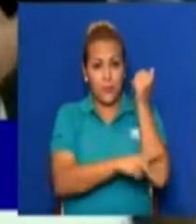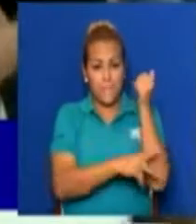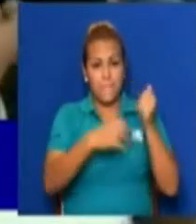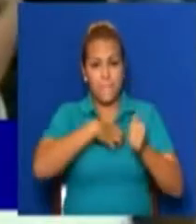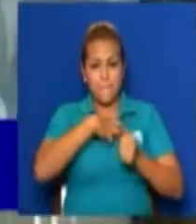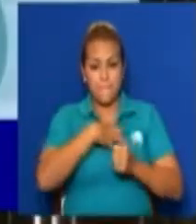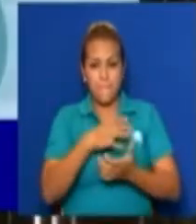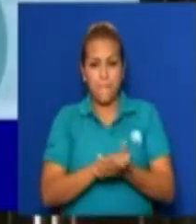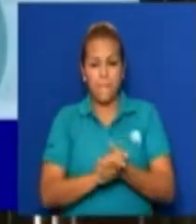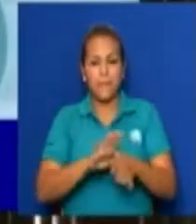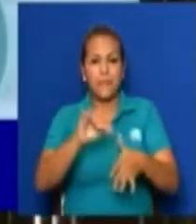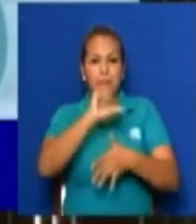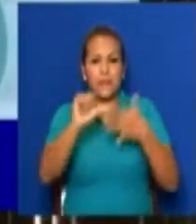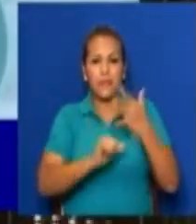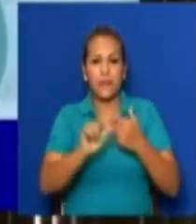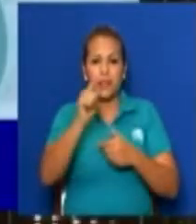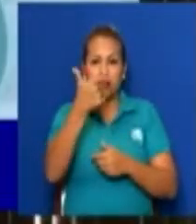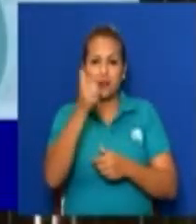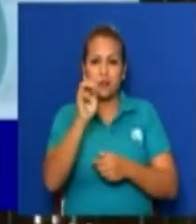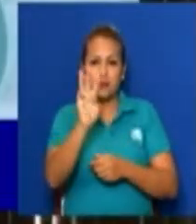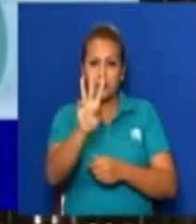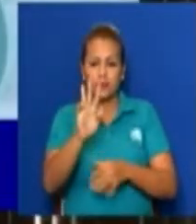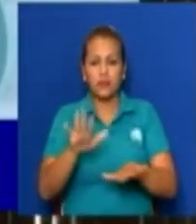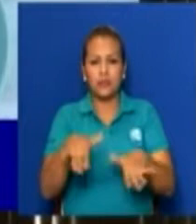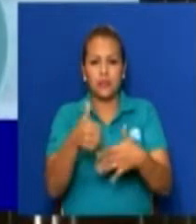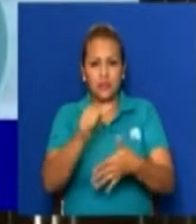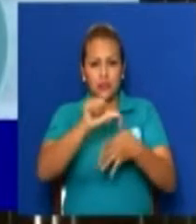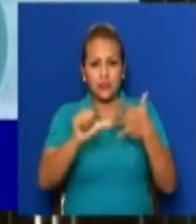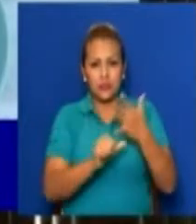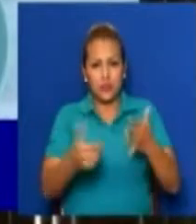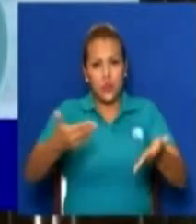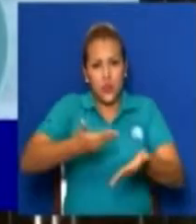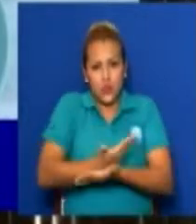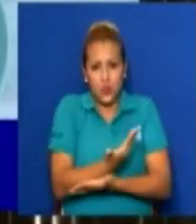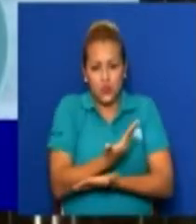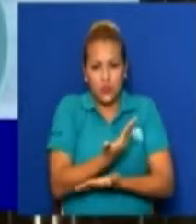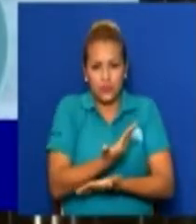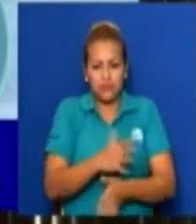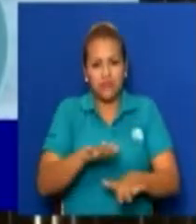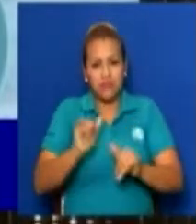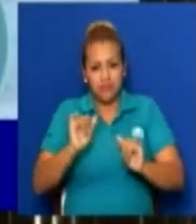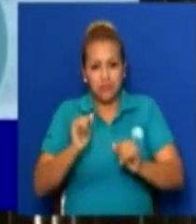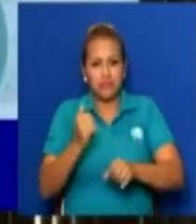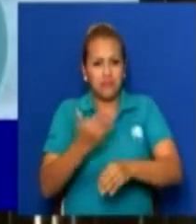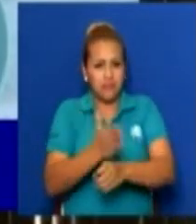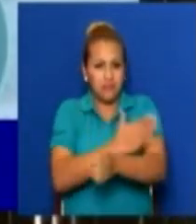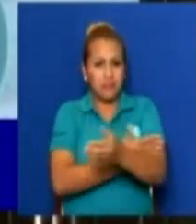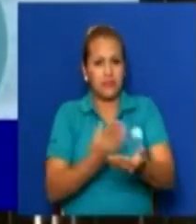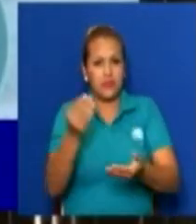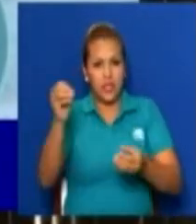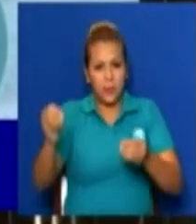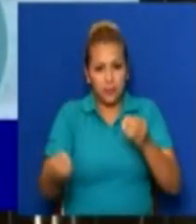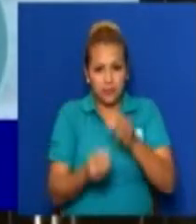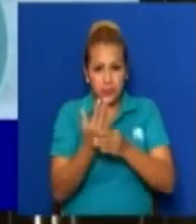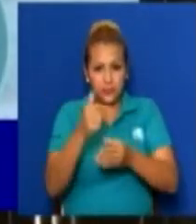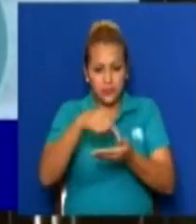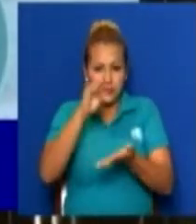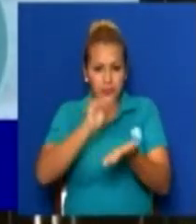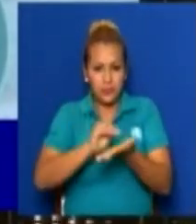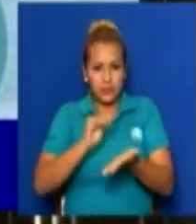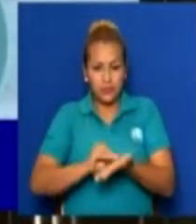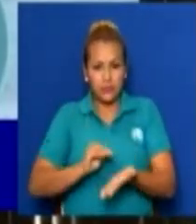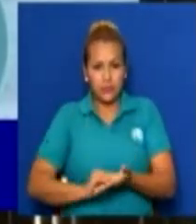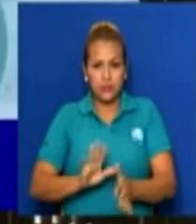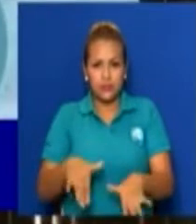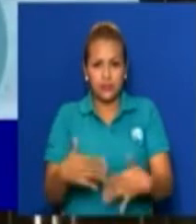artículo 73 de la Constitución, que es un artículo nuevo que se incorporó con las últimas reformas del